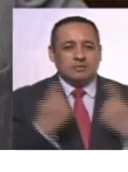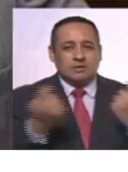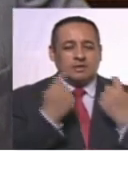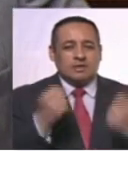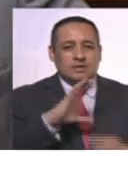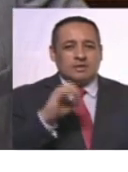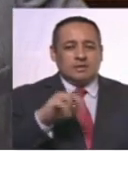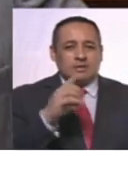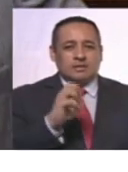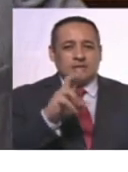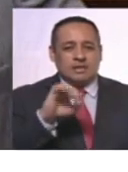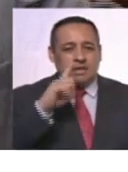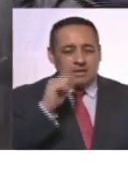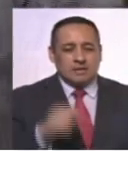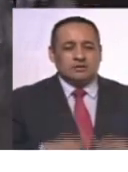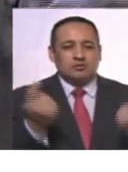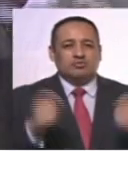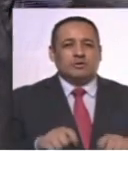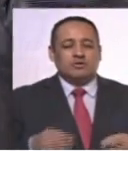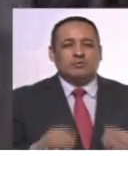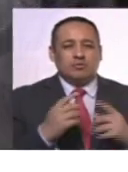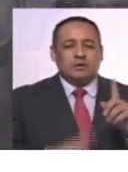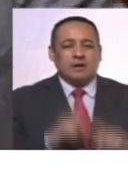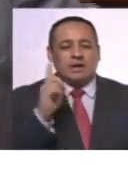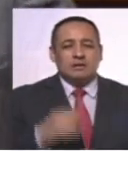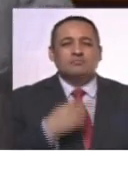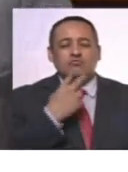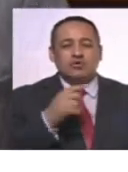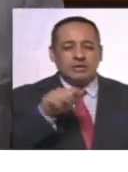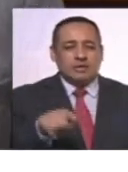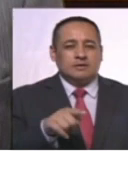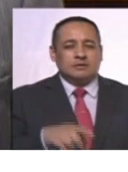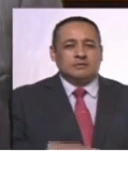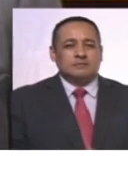Virgen de la Candelaria se suspendieron porque alguien metió la boca ahí.